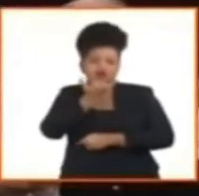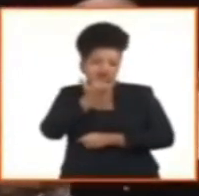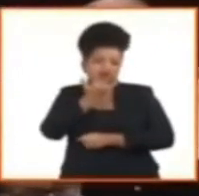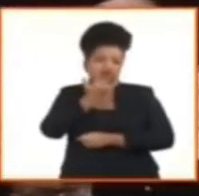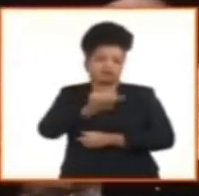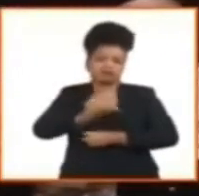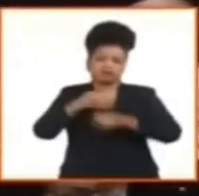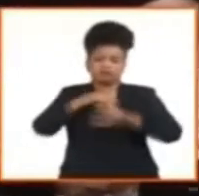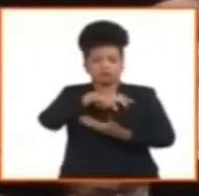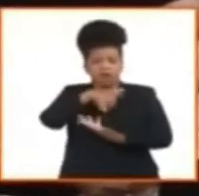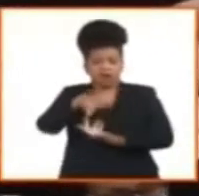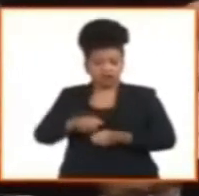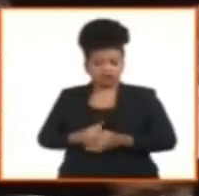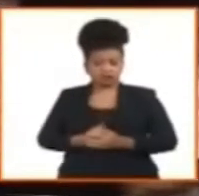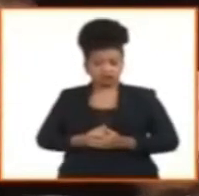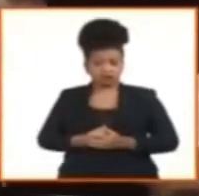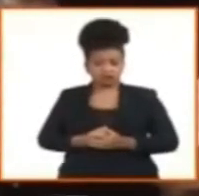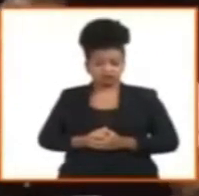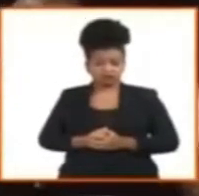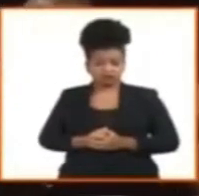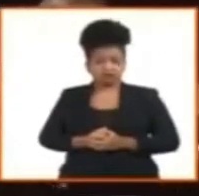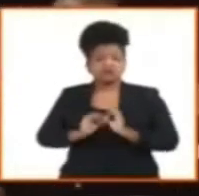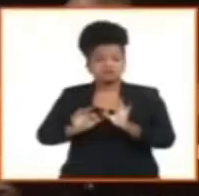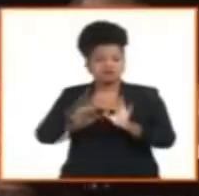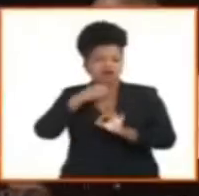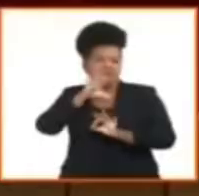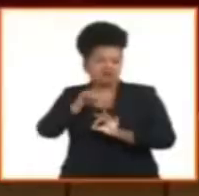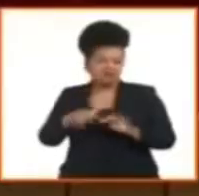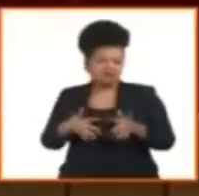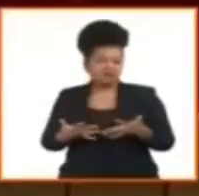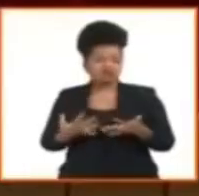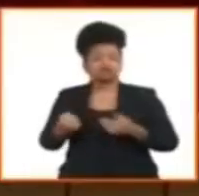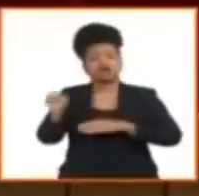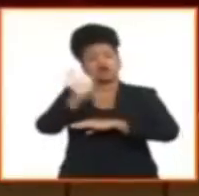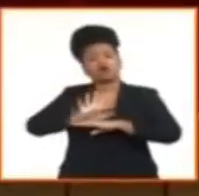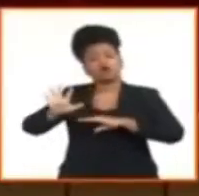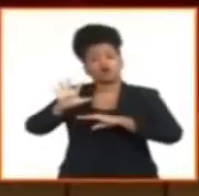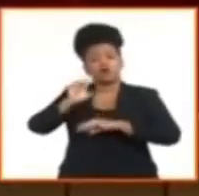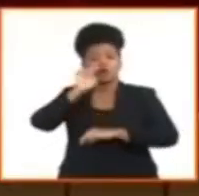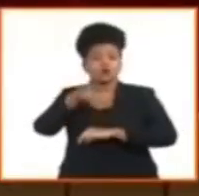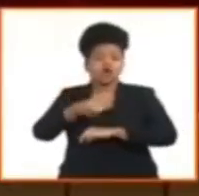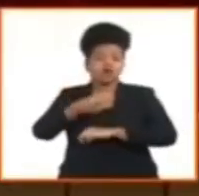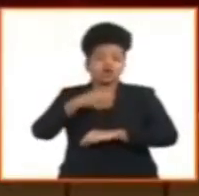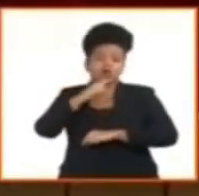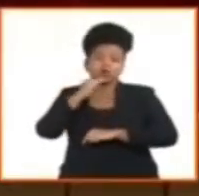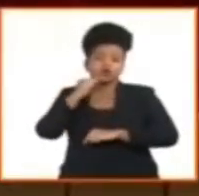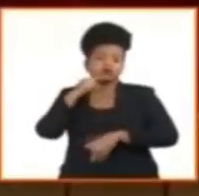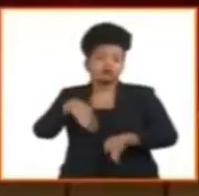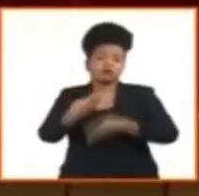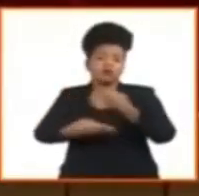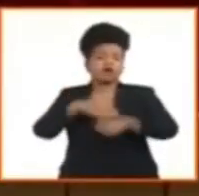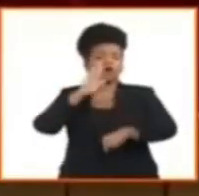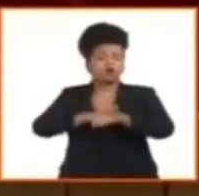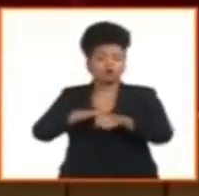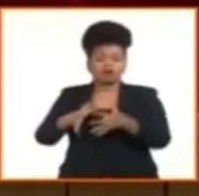planeta. Y estoy hablando precisamente del conflicto europeo que está en este contexto de la agresividad de los Estados Unidos. En Europa